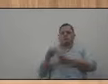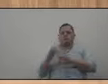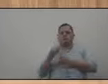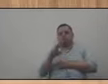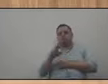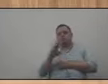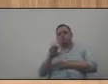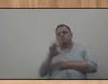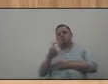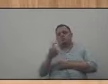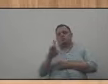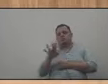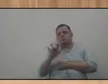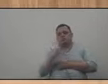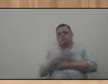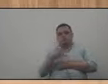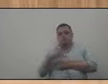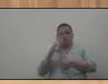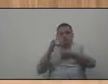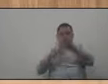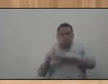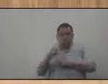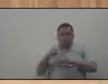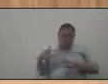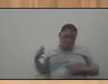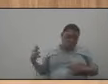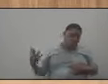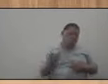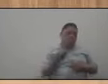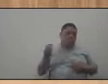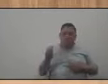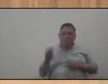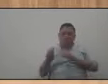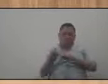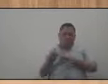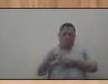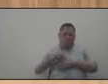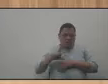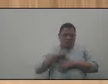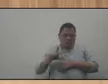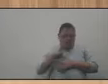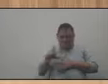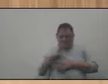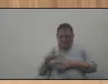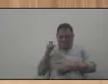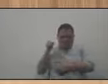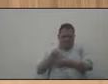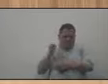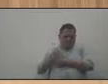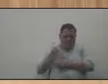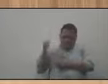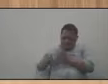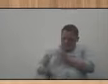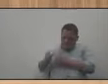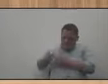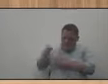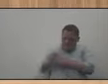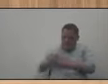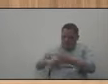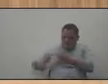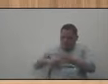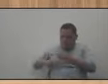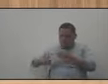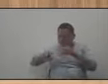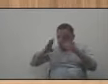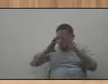Resalud Casanare, las que el año pasado, después del trabajo tan arduo que era atender